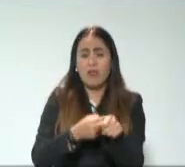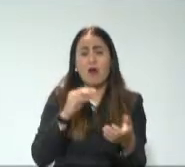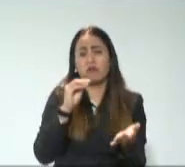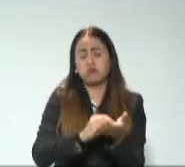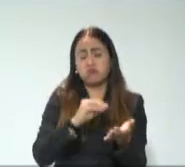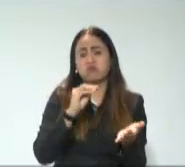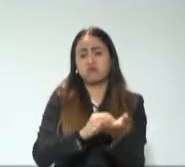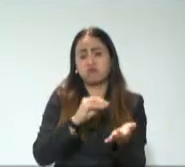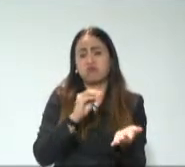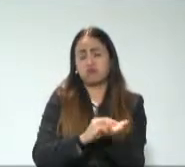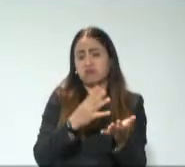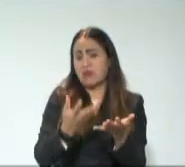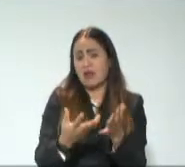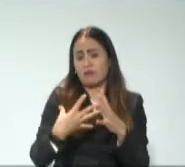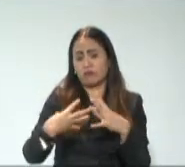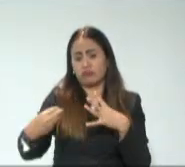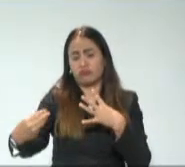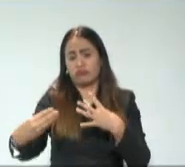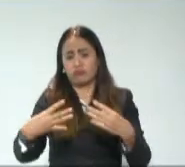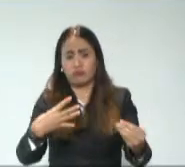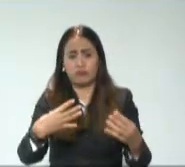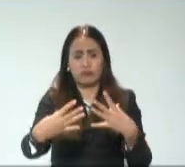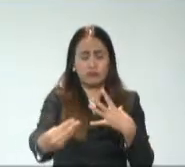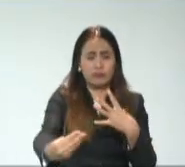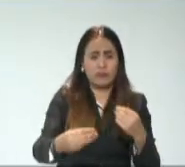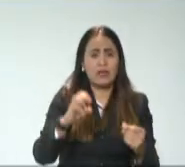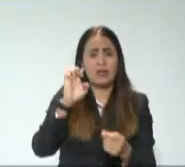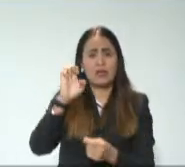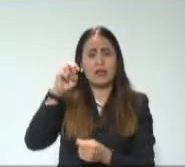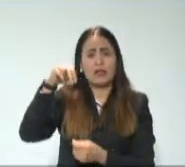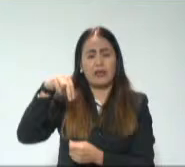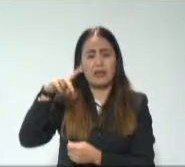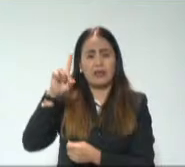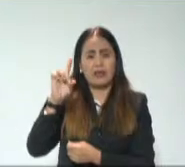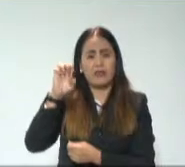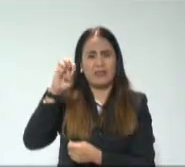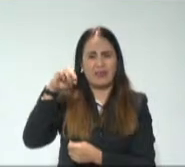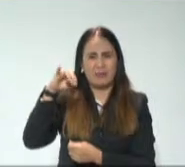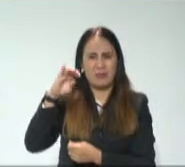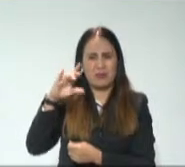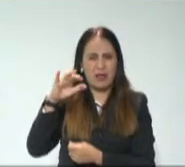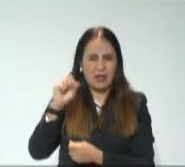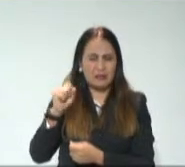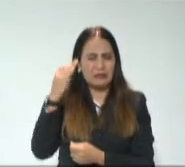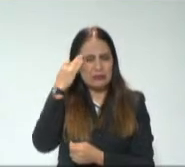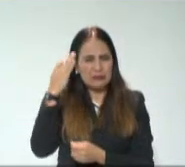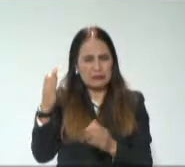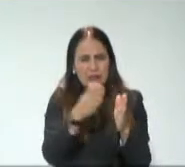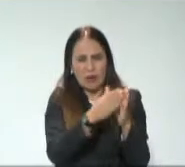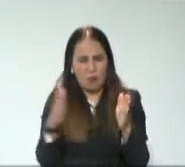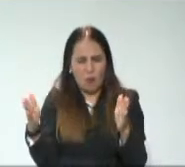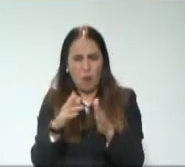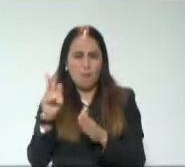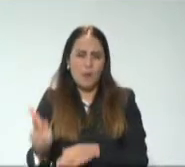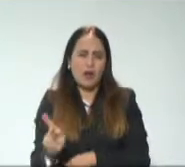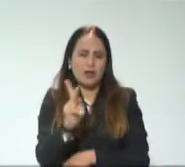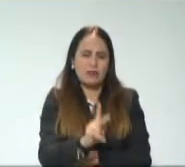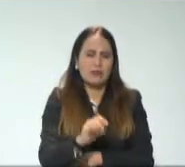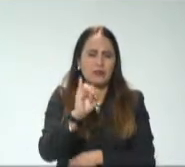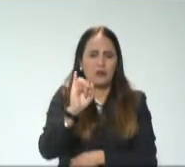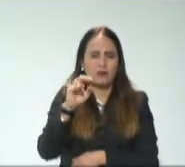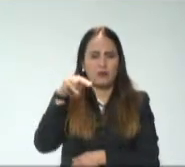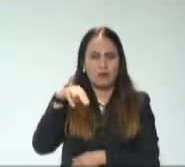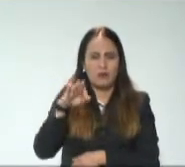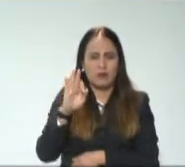de enfermedades endémicas que pueden tener un comportamiento estacional como la influenza y que nos estarán